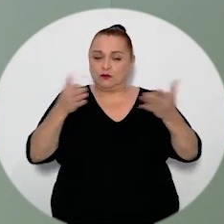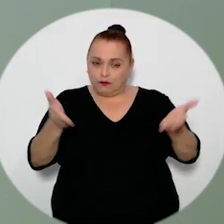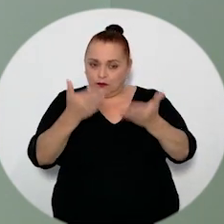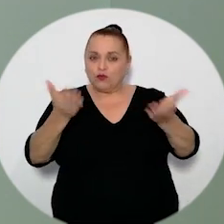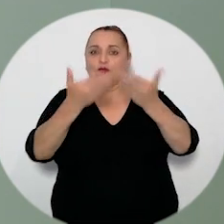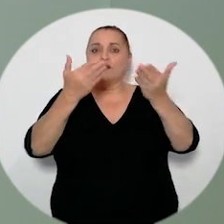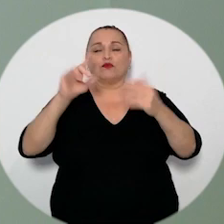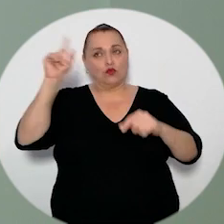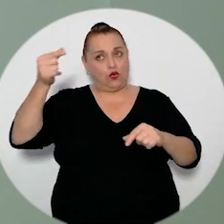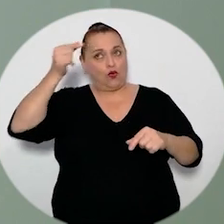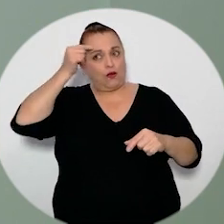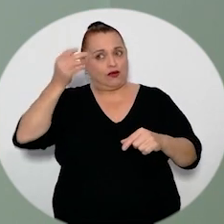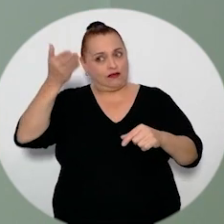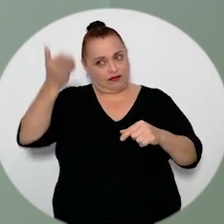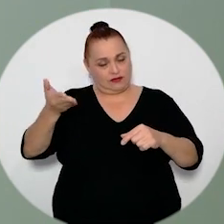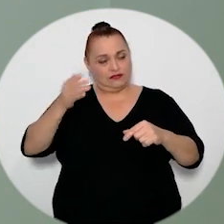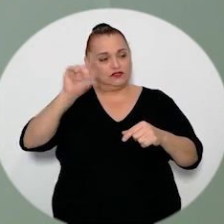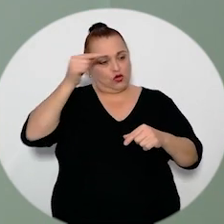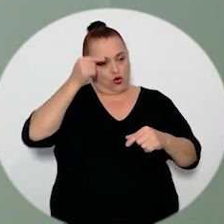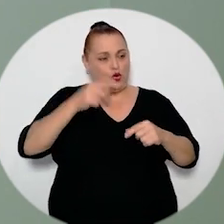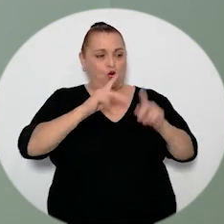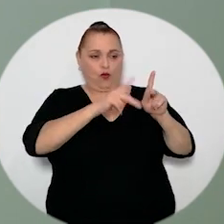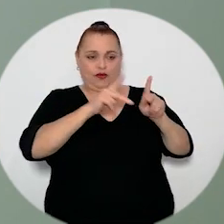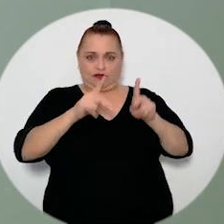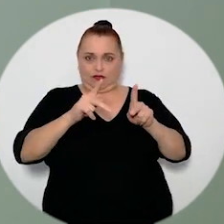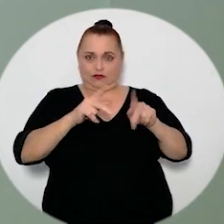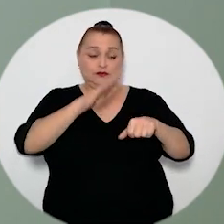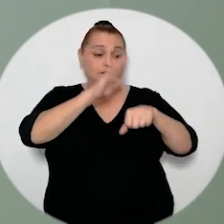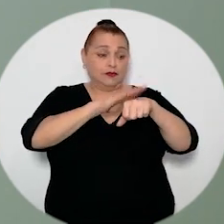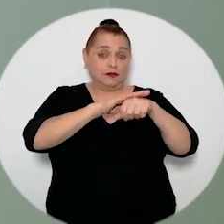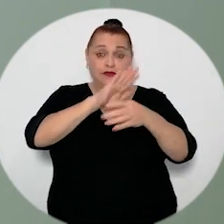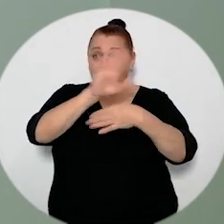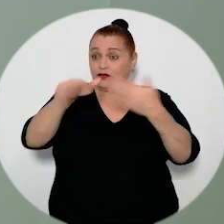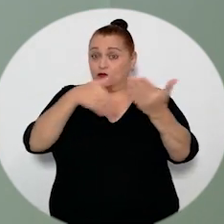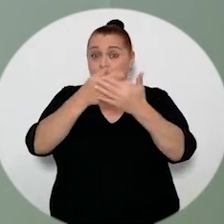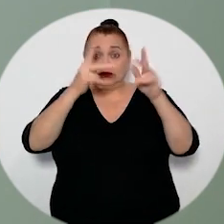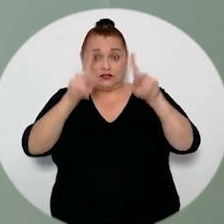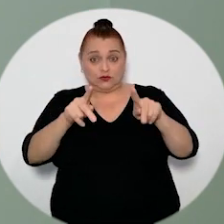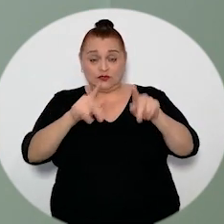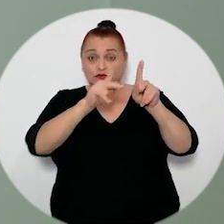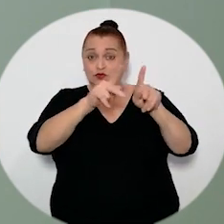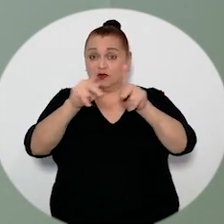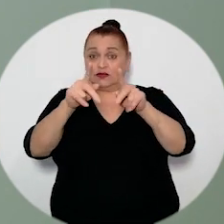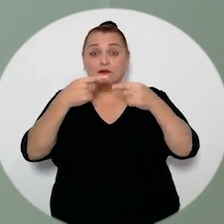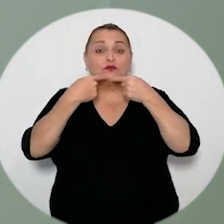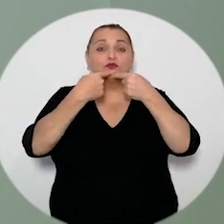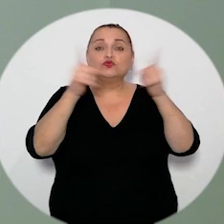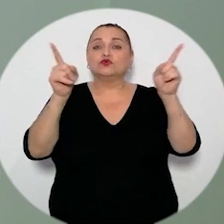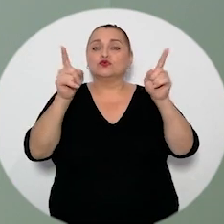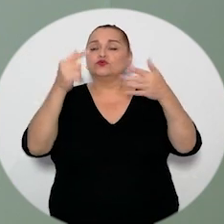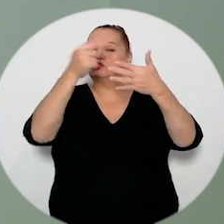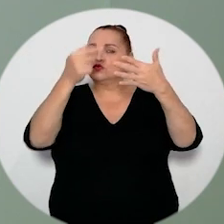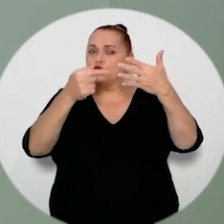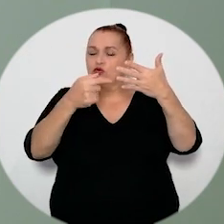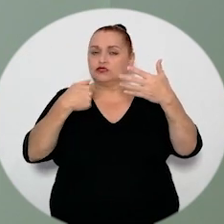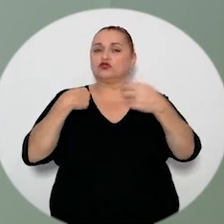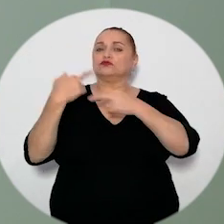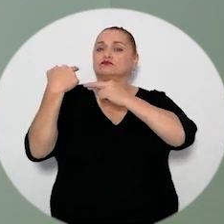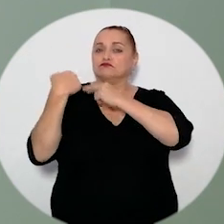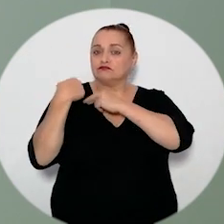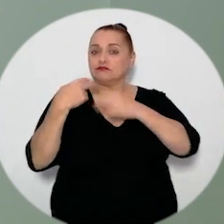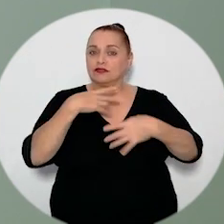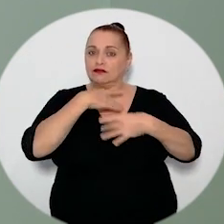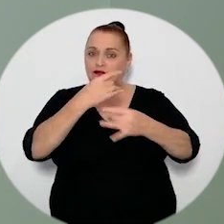entre gobernantes y gobernados. Nos permiten además a todas las personas ciudadanas pronunciarnos sobre cuestiones que nos